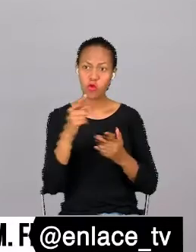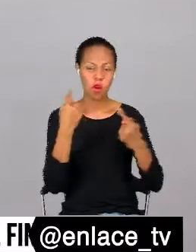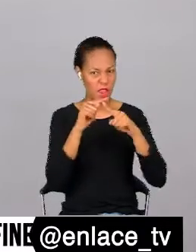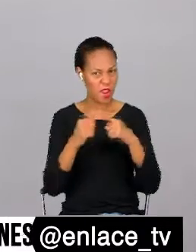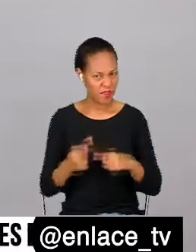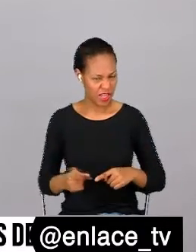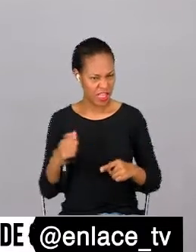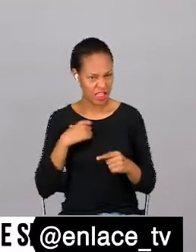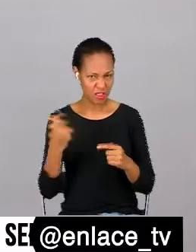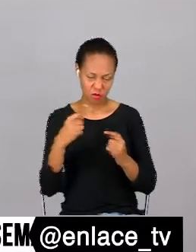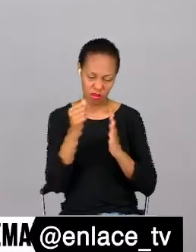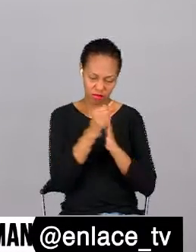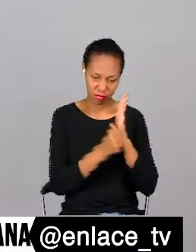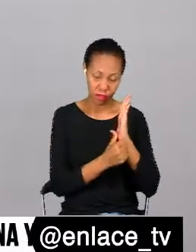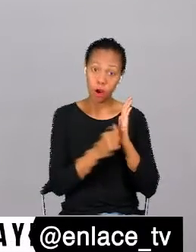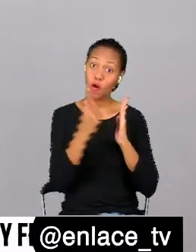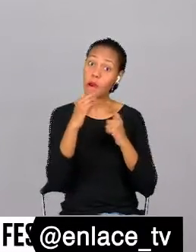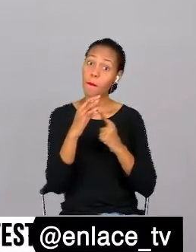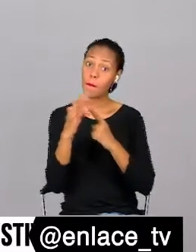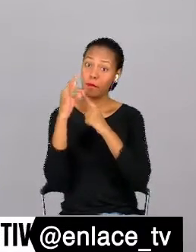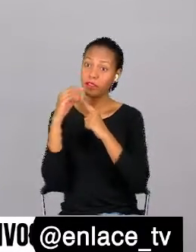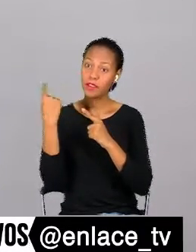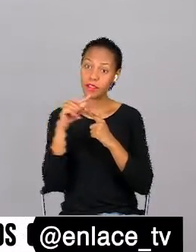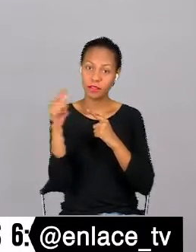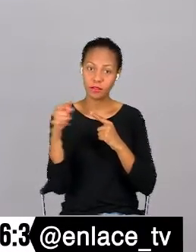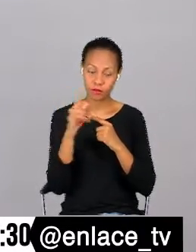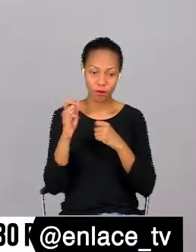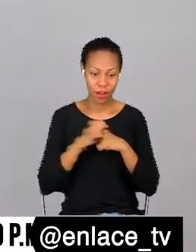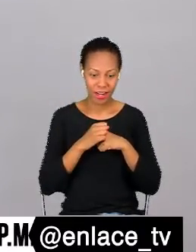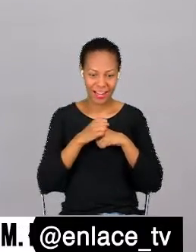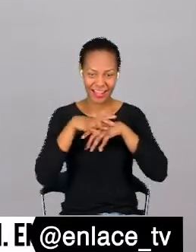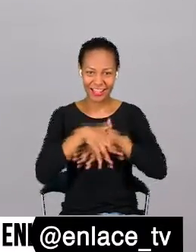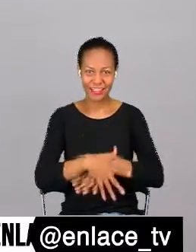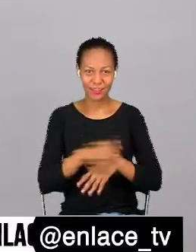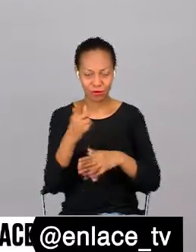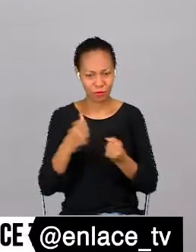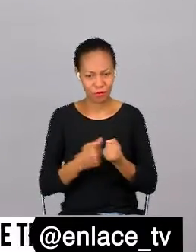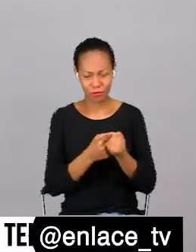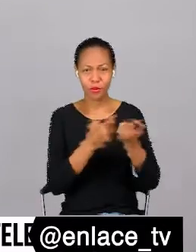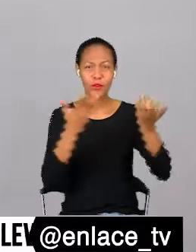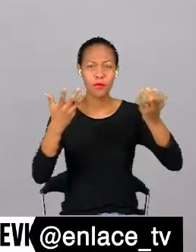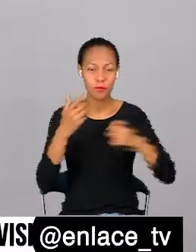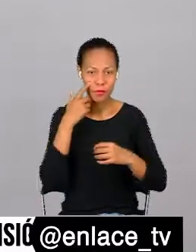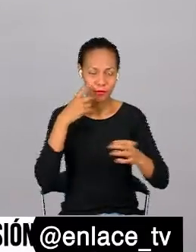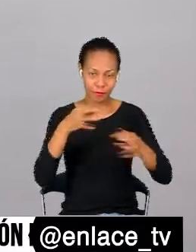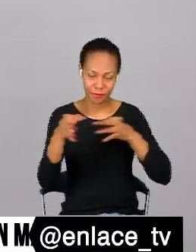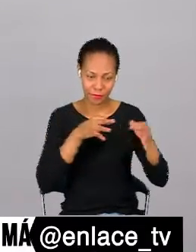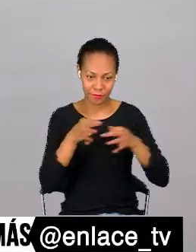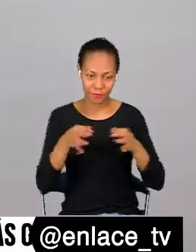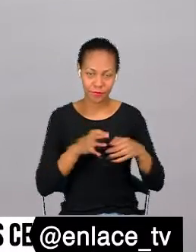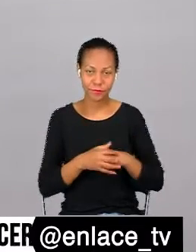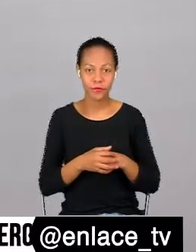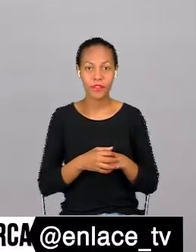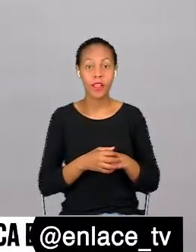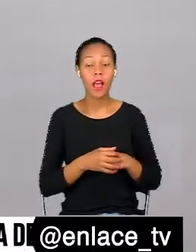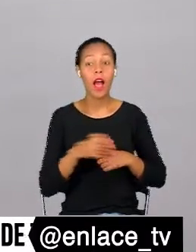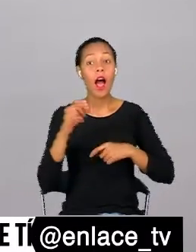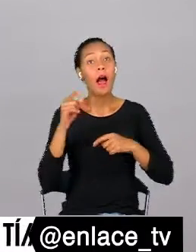tiene un programa que se llama las redes de apoyo. Las redes de apoyo son agremiaciones que de comunidad pueden